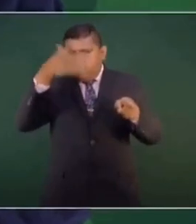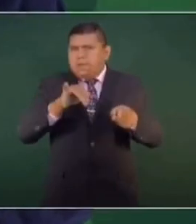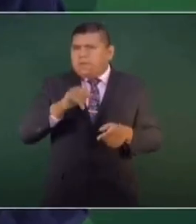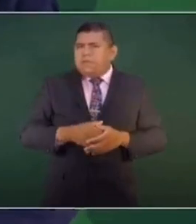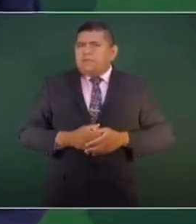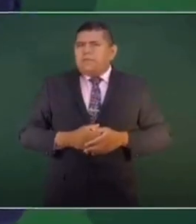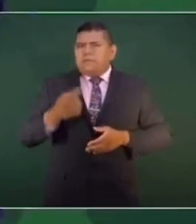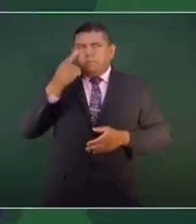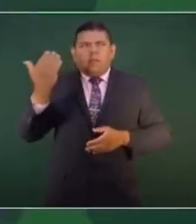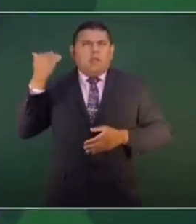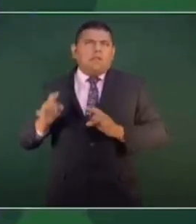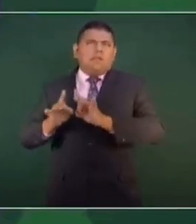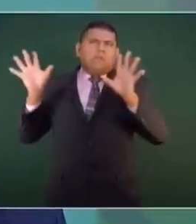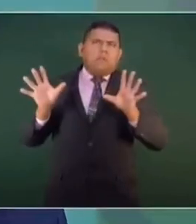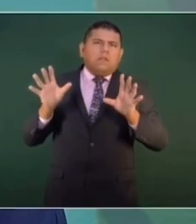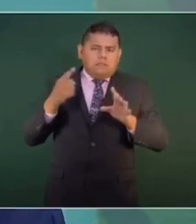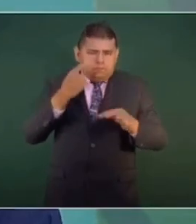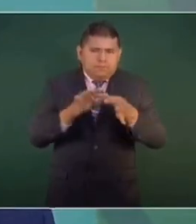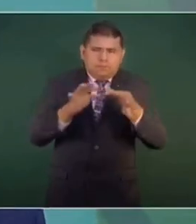En una ocasión,